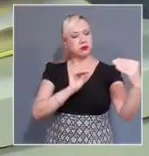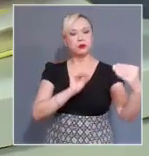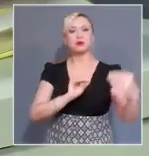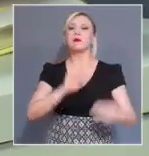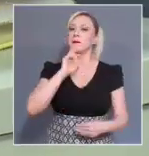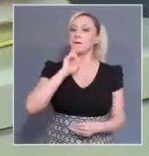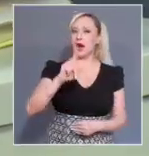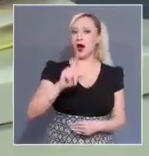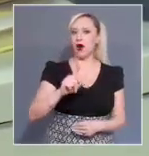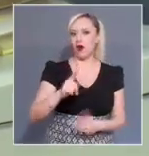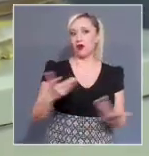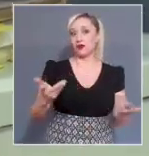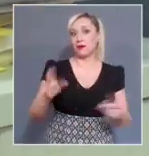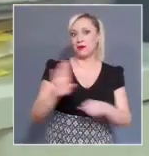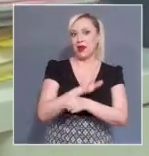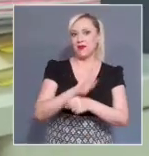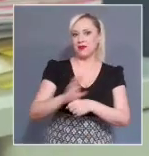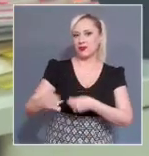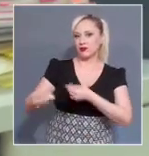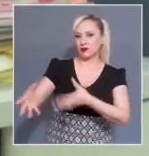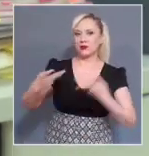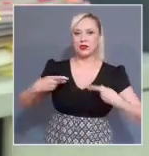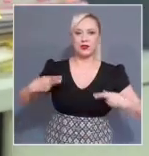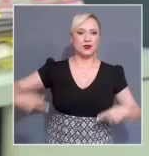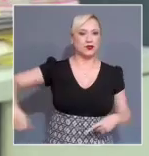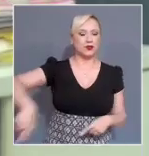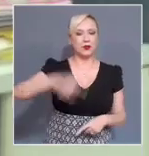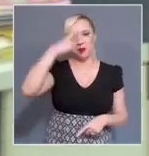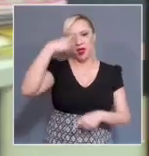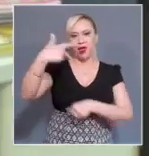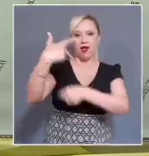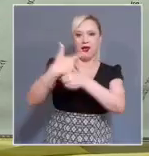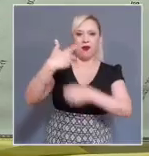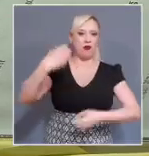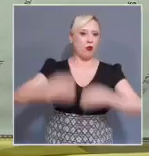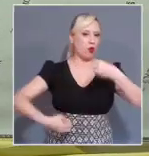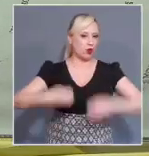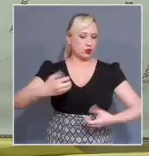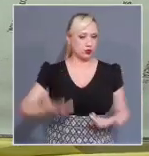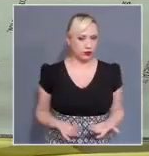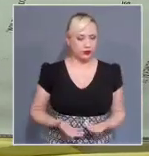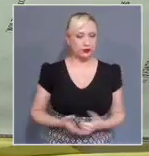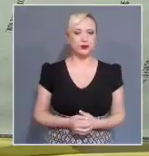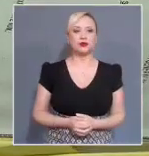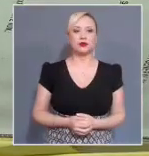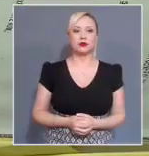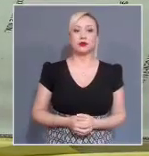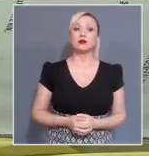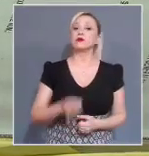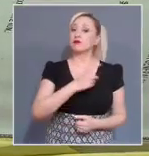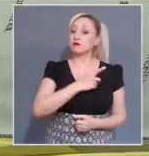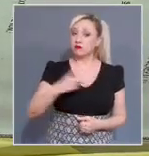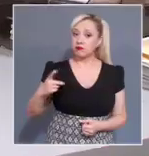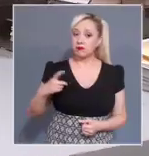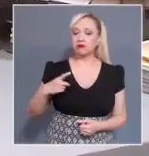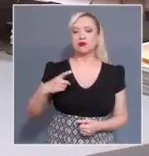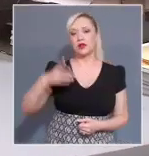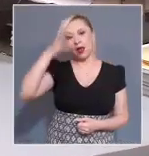Frente a los momentos de complejidad que actualmente vivimos, debemos fortalecer nuestro discurso